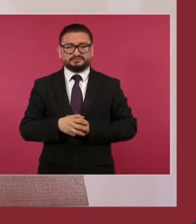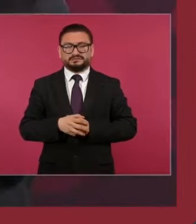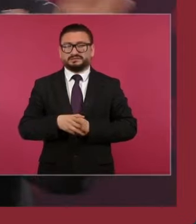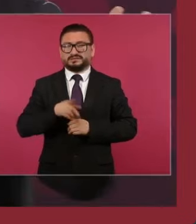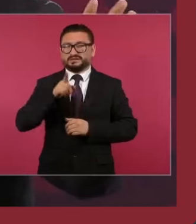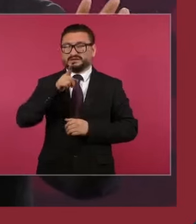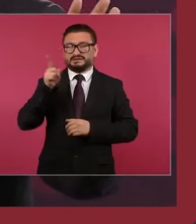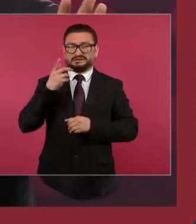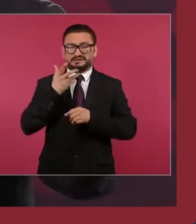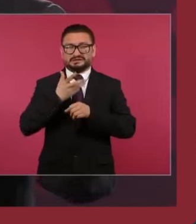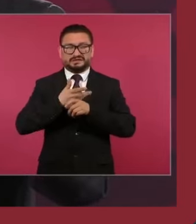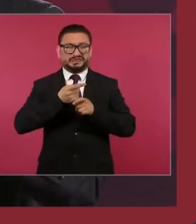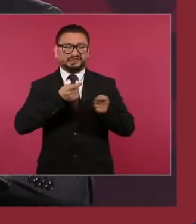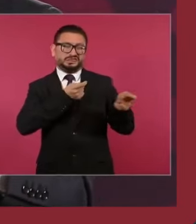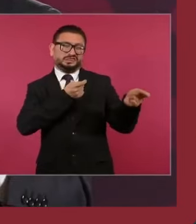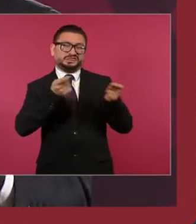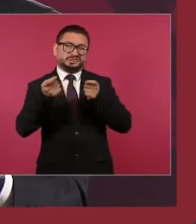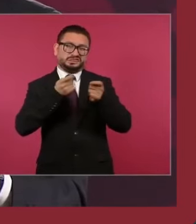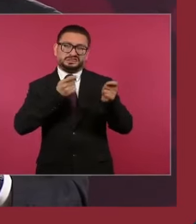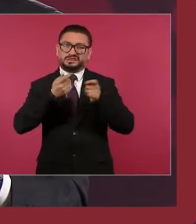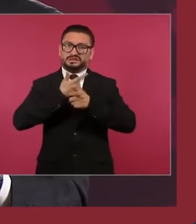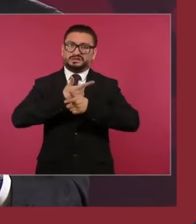hicieron lo que quisieron